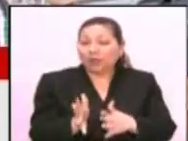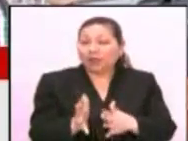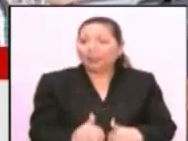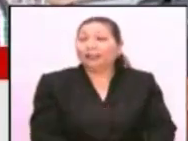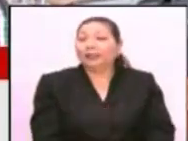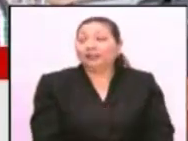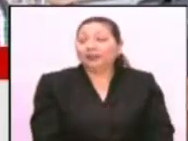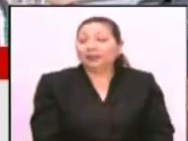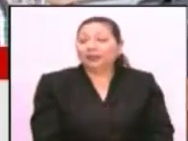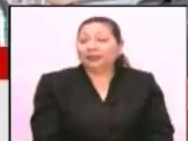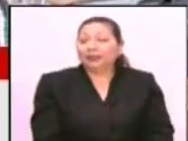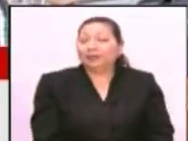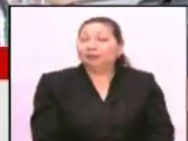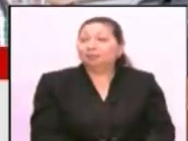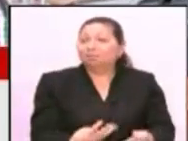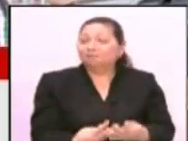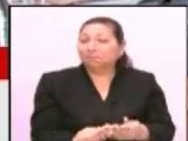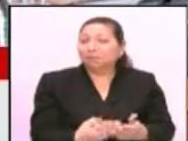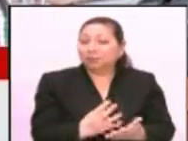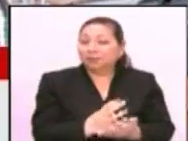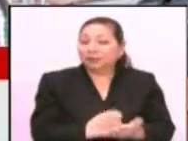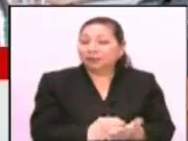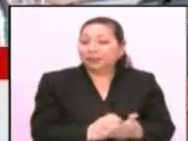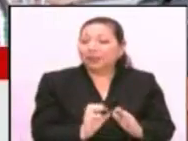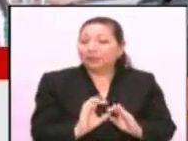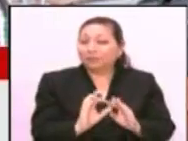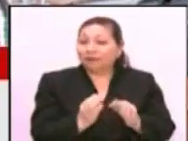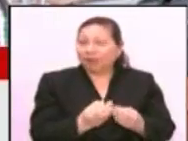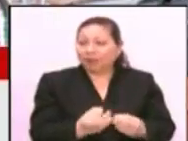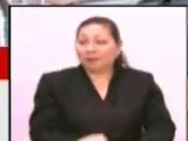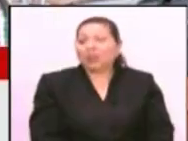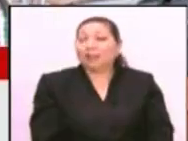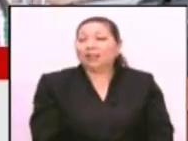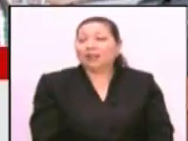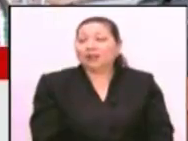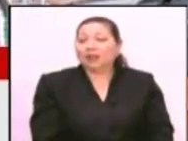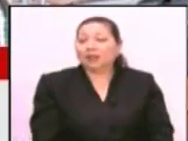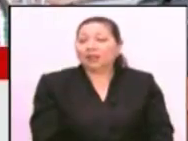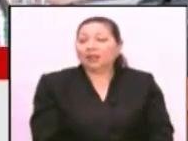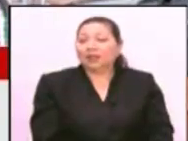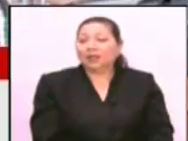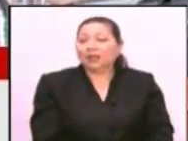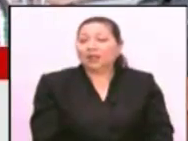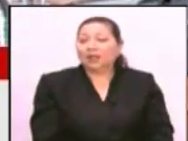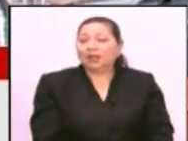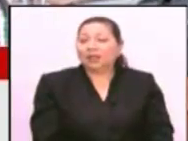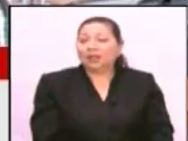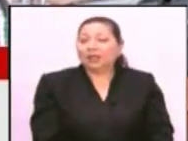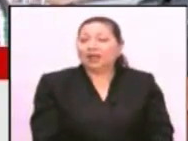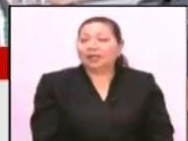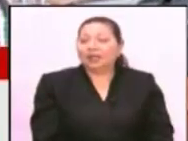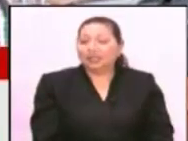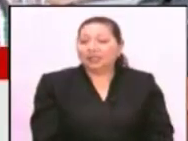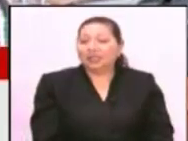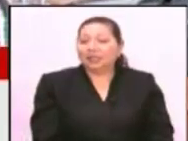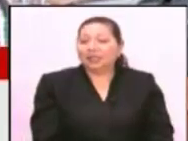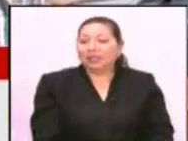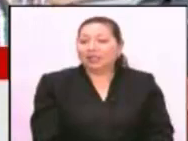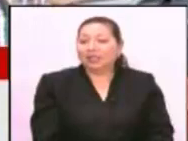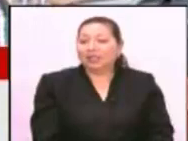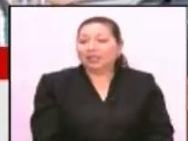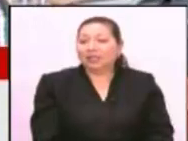o en los penales por omisión a la asistencia familiar. 2.400 internos con la congresista